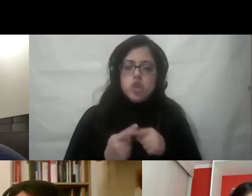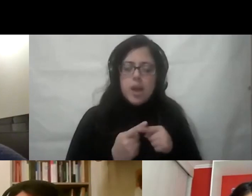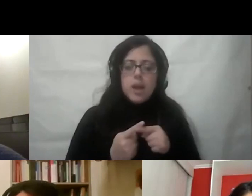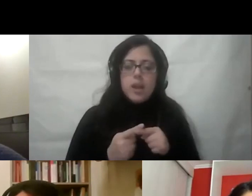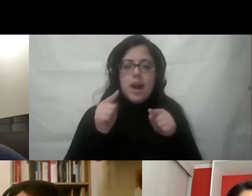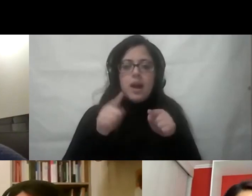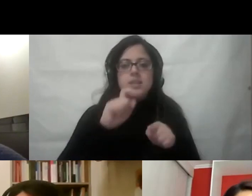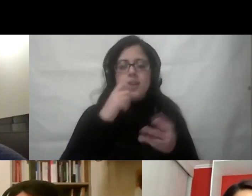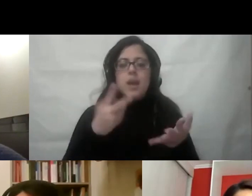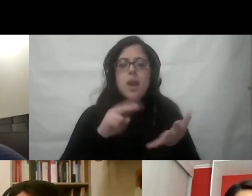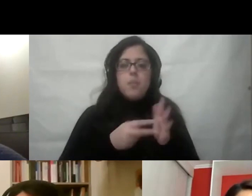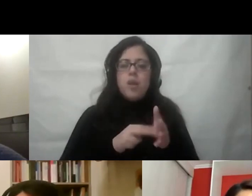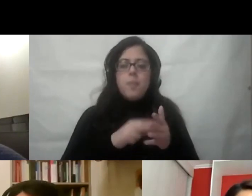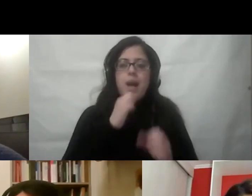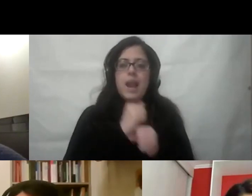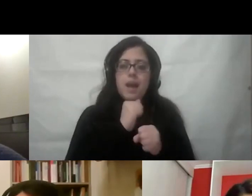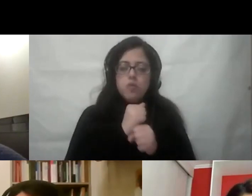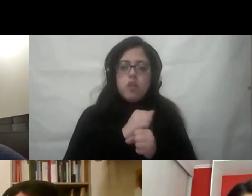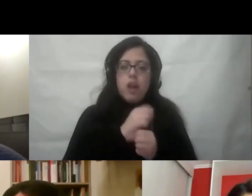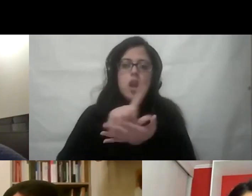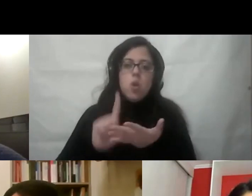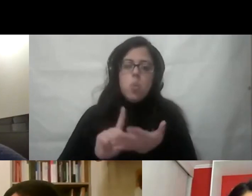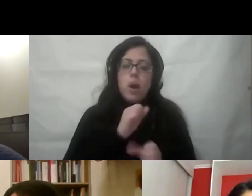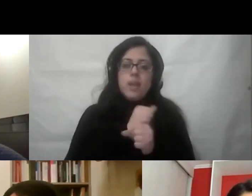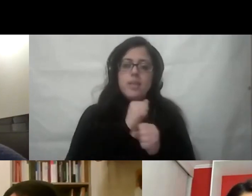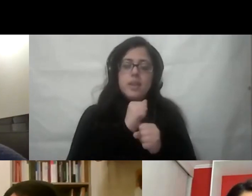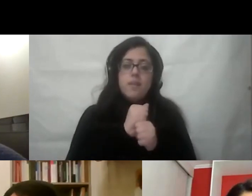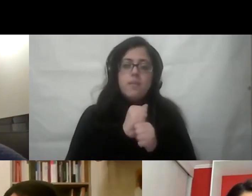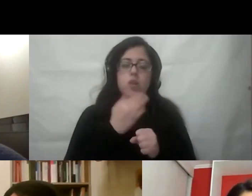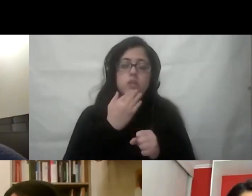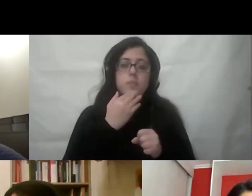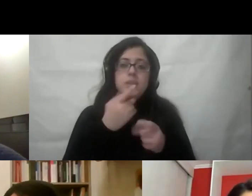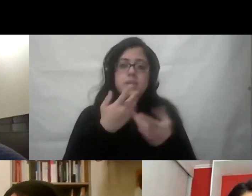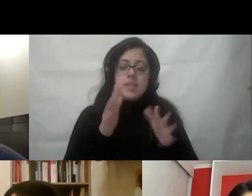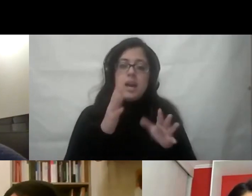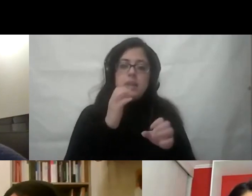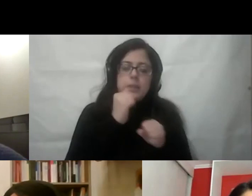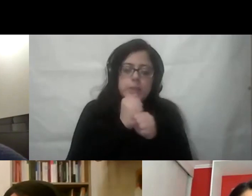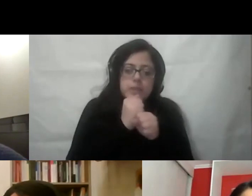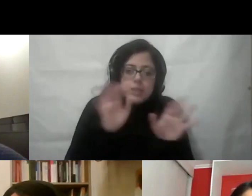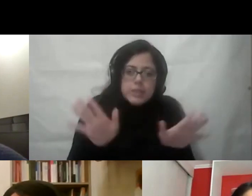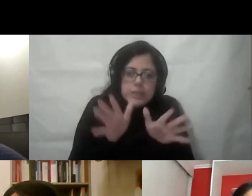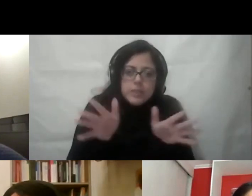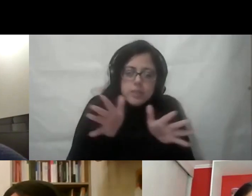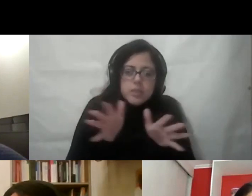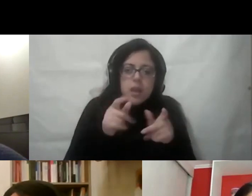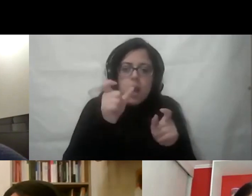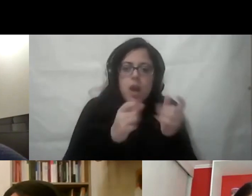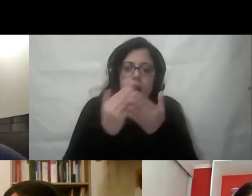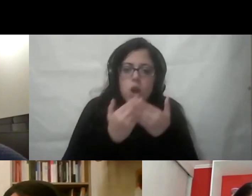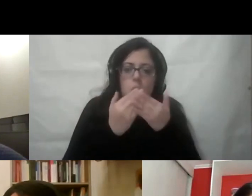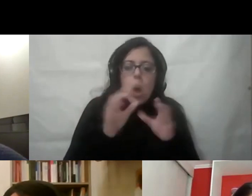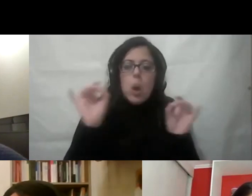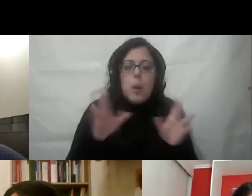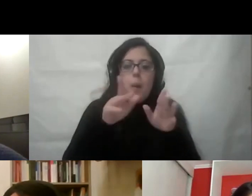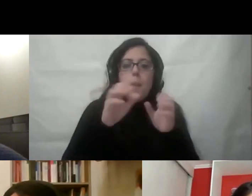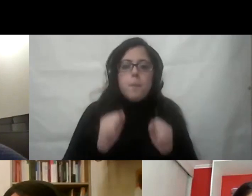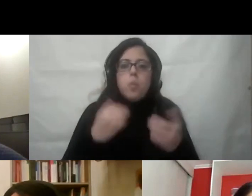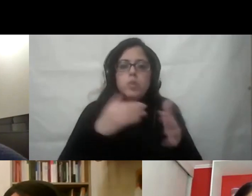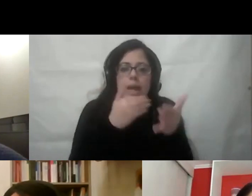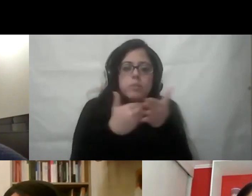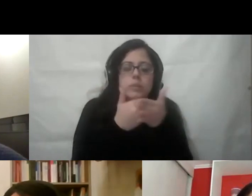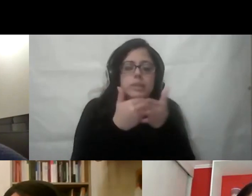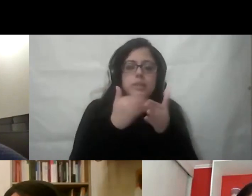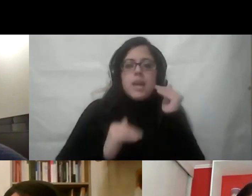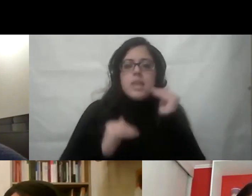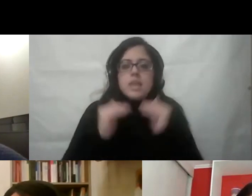los problemas laborales, con los lugares de trabajo en los cuales van a desempeñarse los estudiantes. Entonces ahí lo podemos hacer cercano, y depende de la